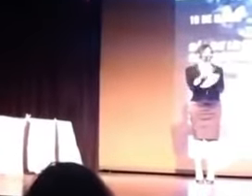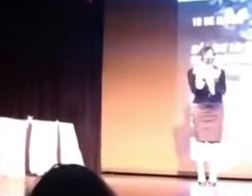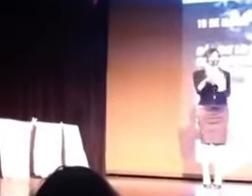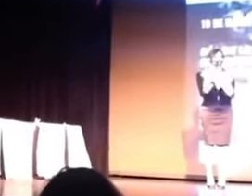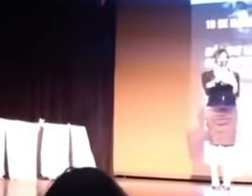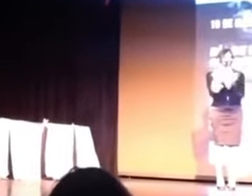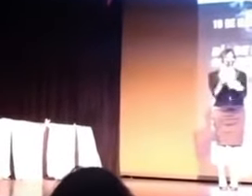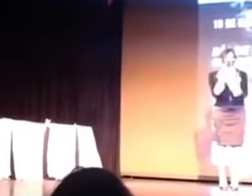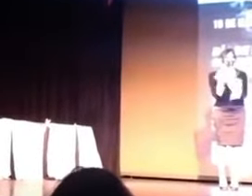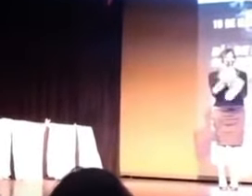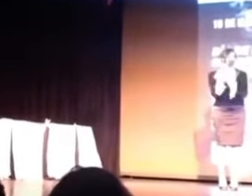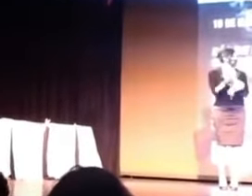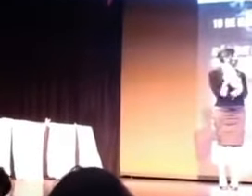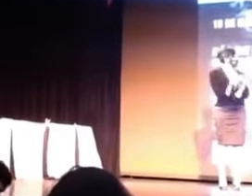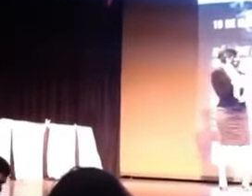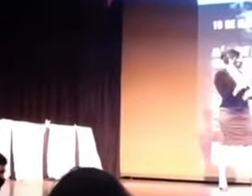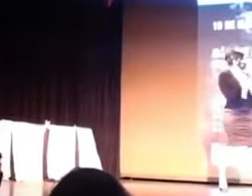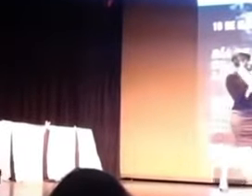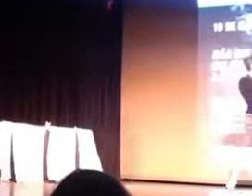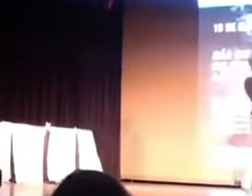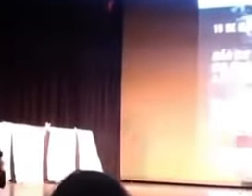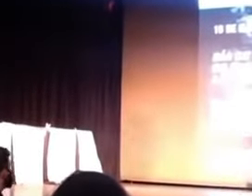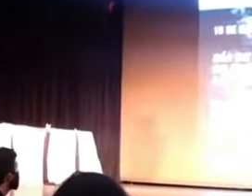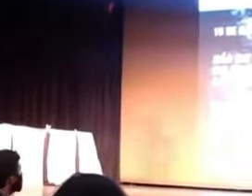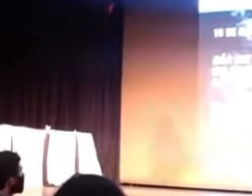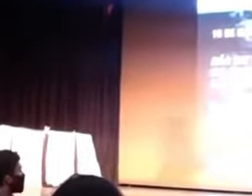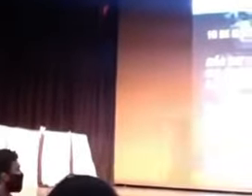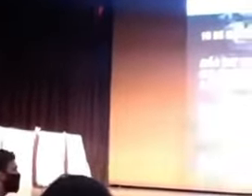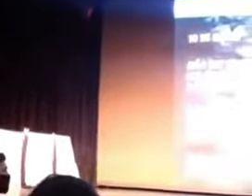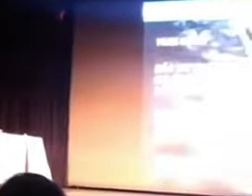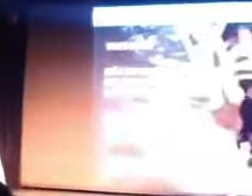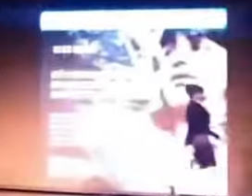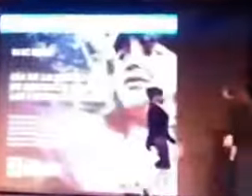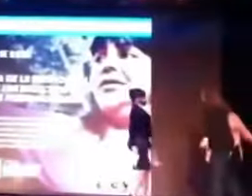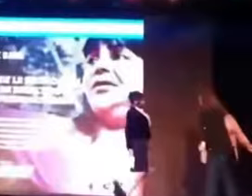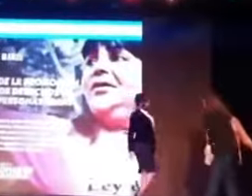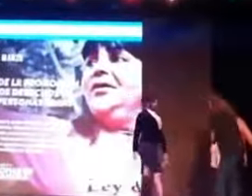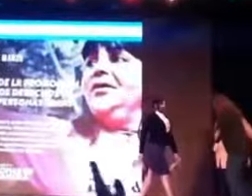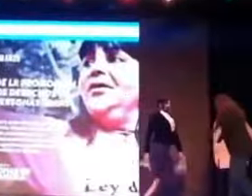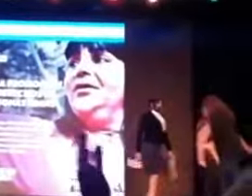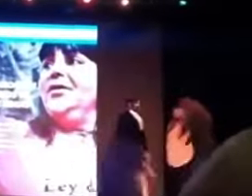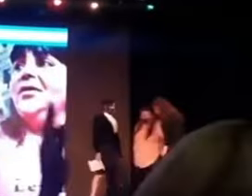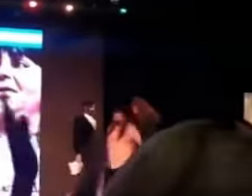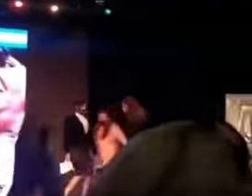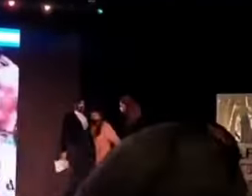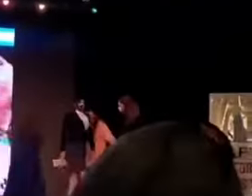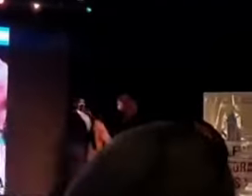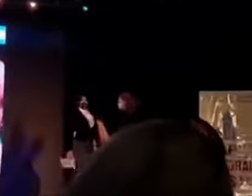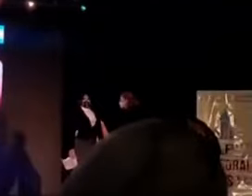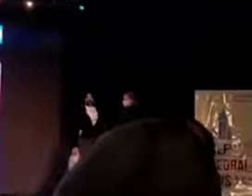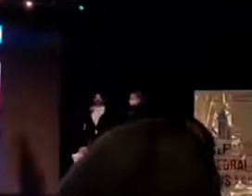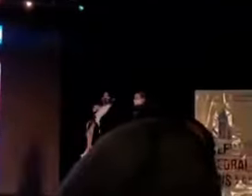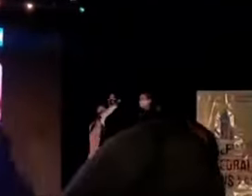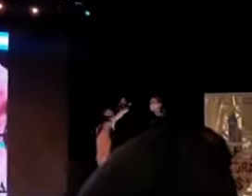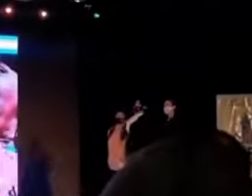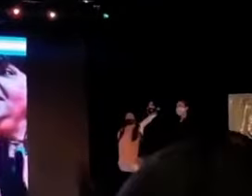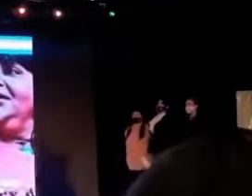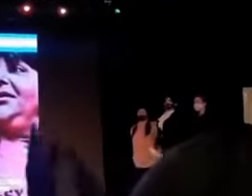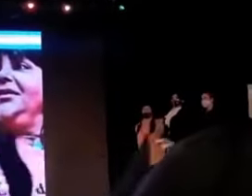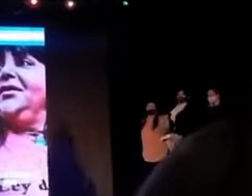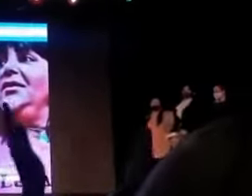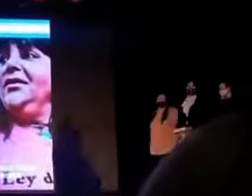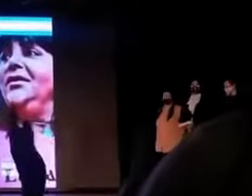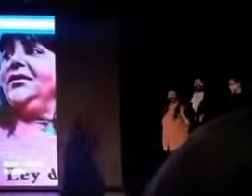del Instituto contra la Discriminación de la Defensoría del Pueblo, María Rashid, también está con nosotros. La señora presidenta de ATA,